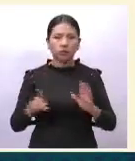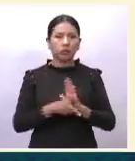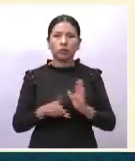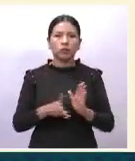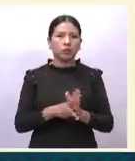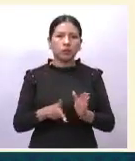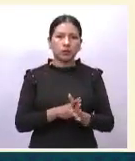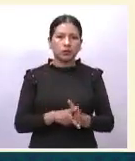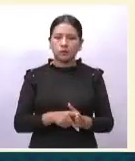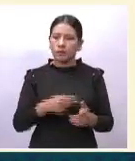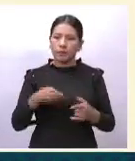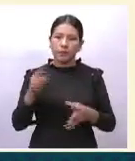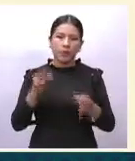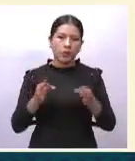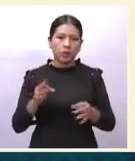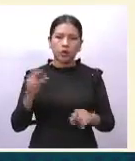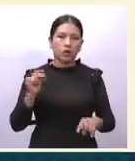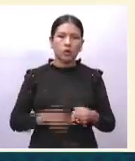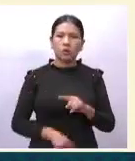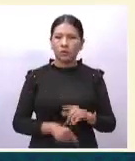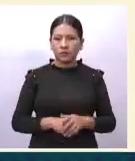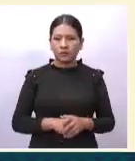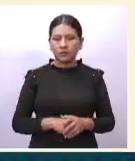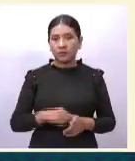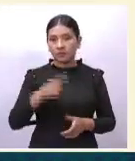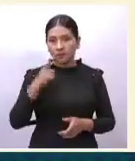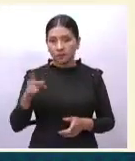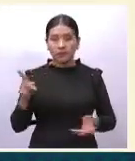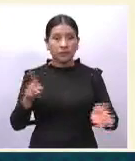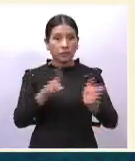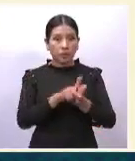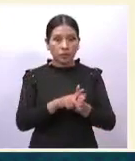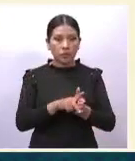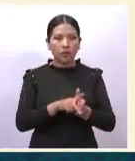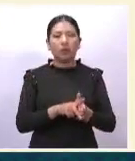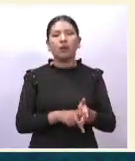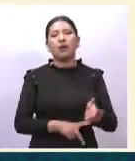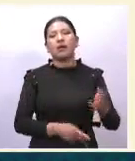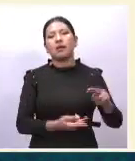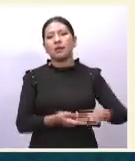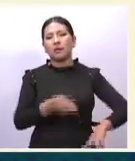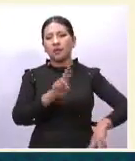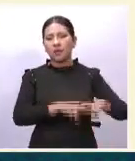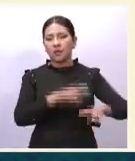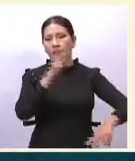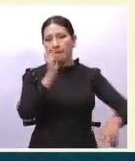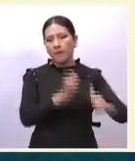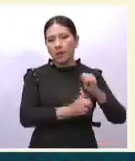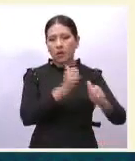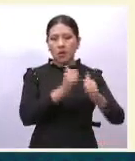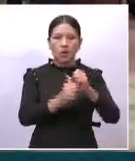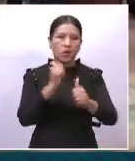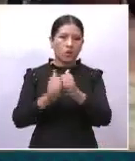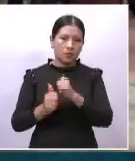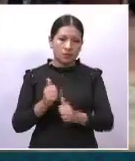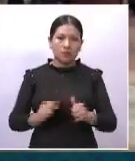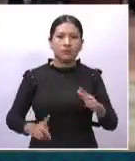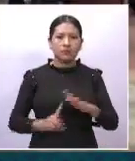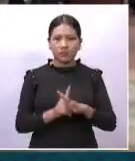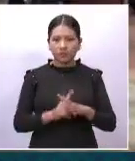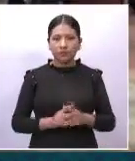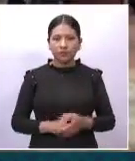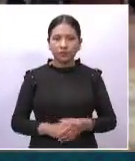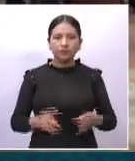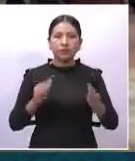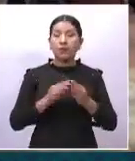al órgano judicial. Y eso empezó ahí a generar los problemas. Asimismo,